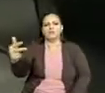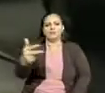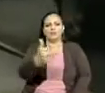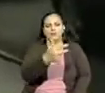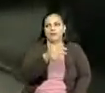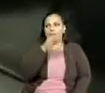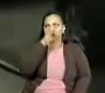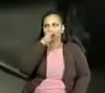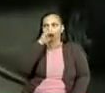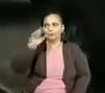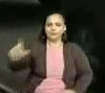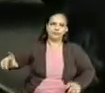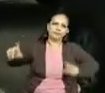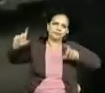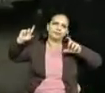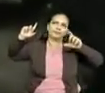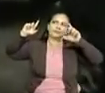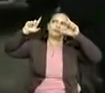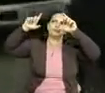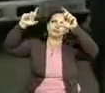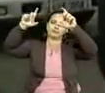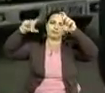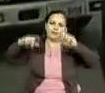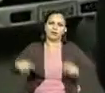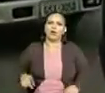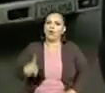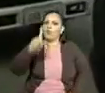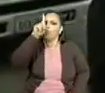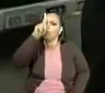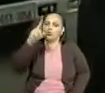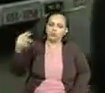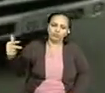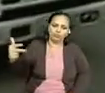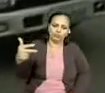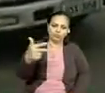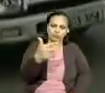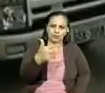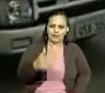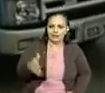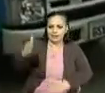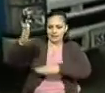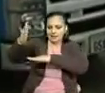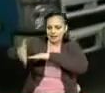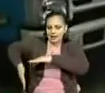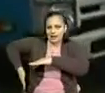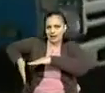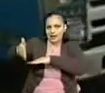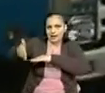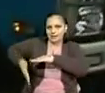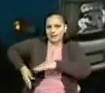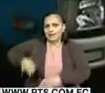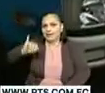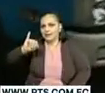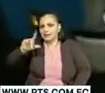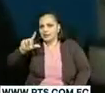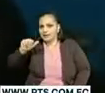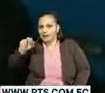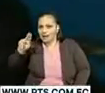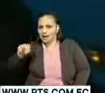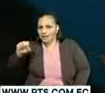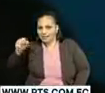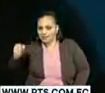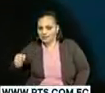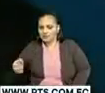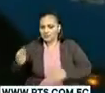respectiva señalización para evitar que los conductores puedan cometer algún error, alguna equivocación, más que todo para